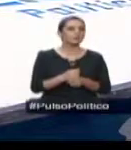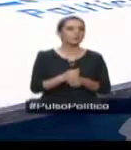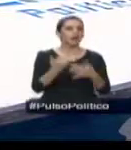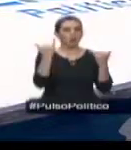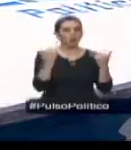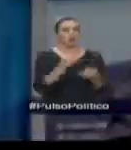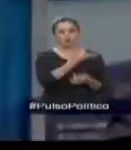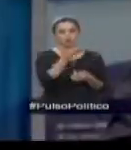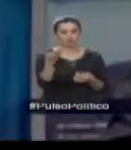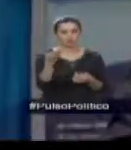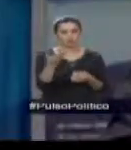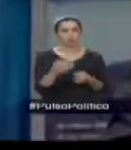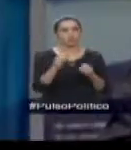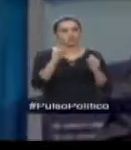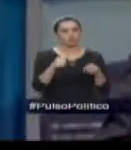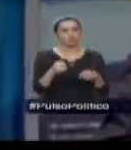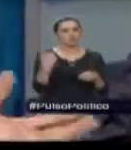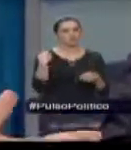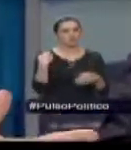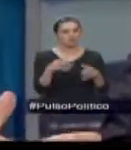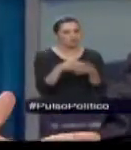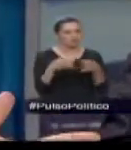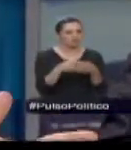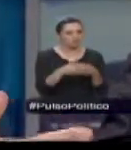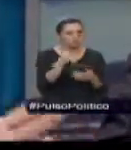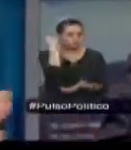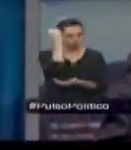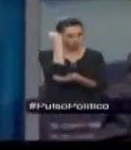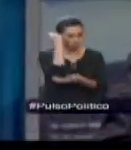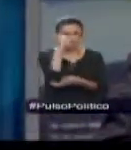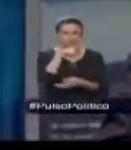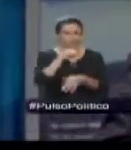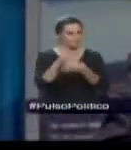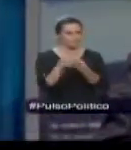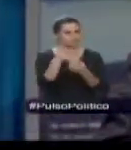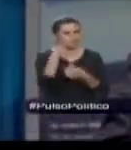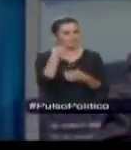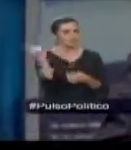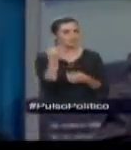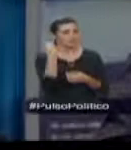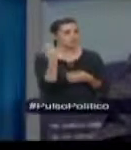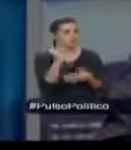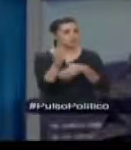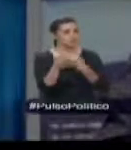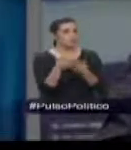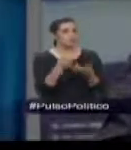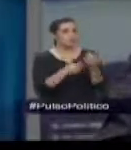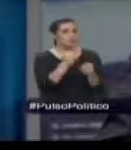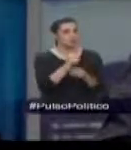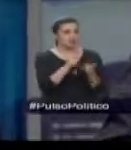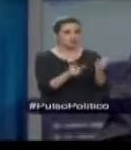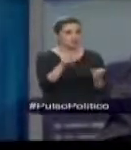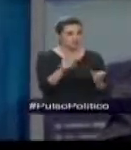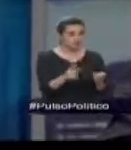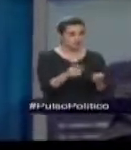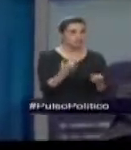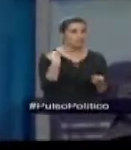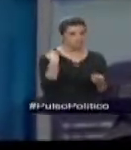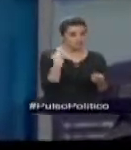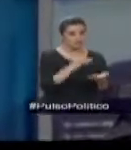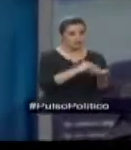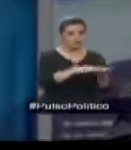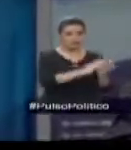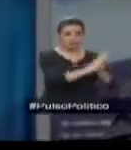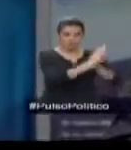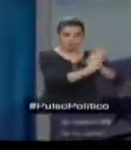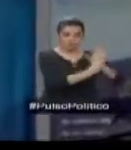ahora ustedes van a poder sindicalizarse no se está planteando eso lo que está planteando es simplemente que los trabajadores que están sujetos al código de